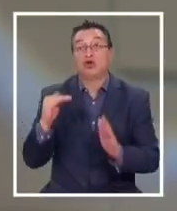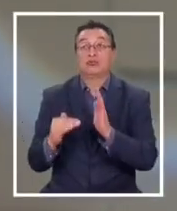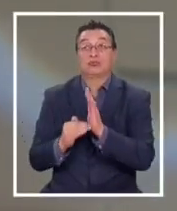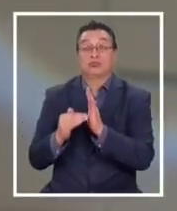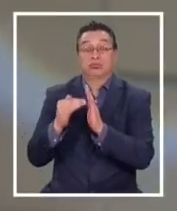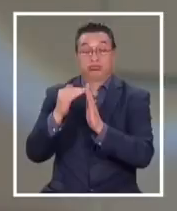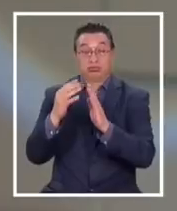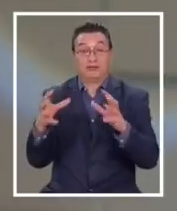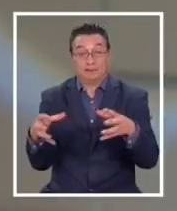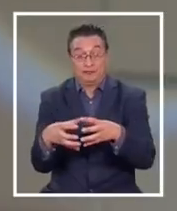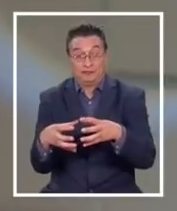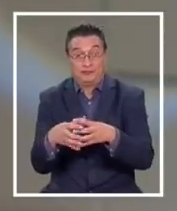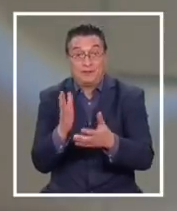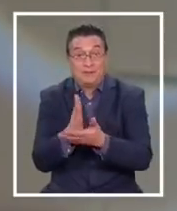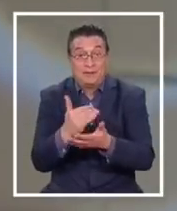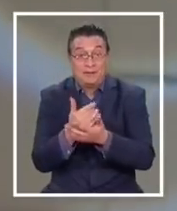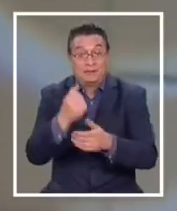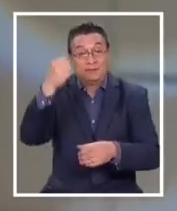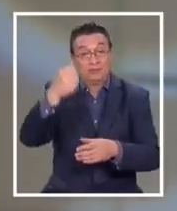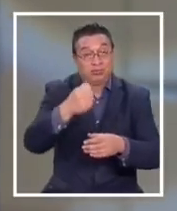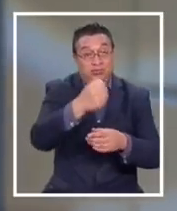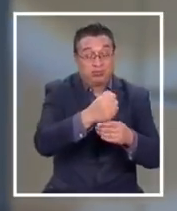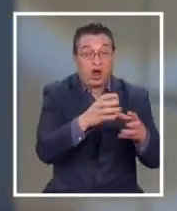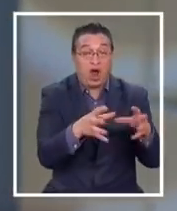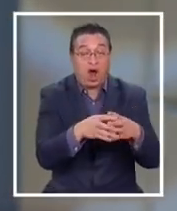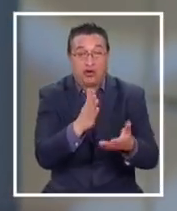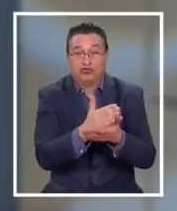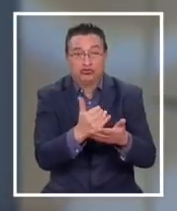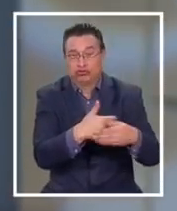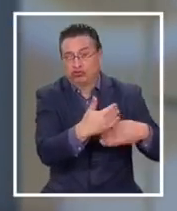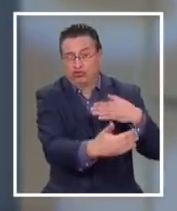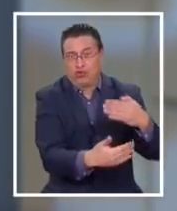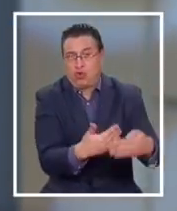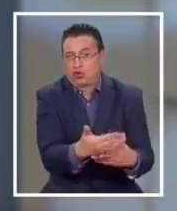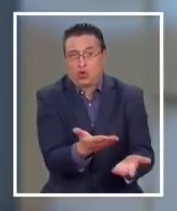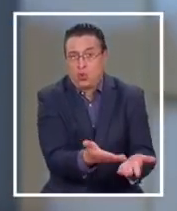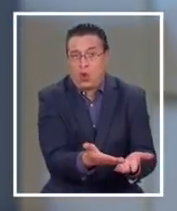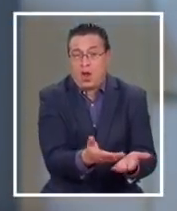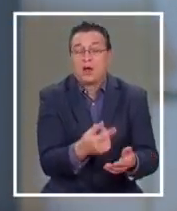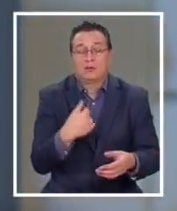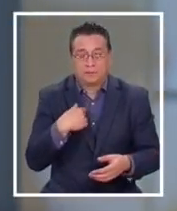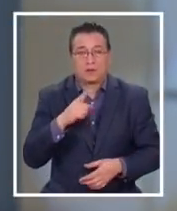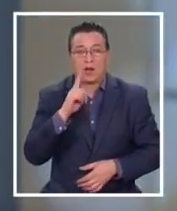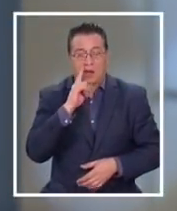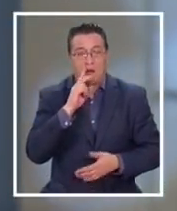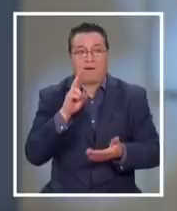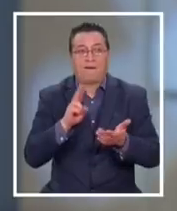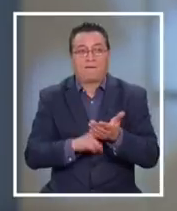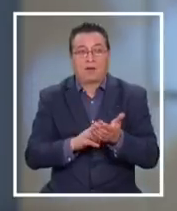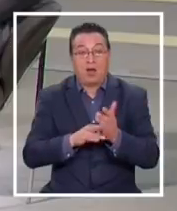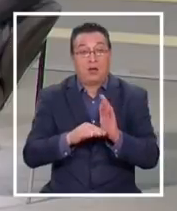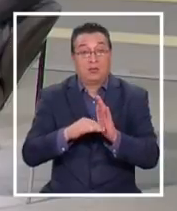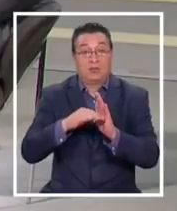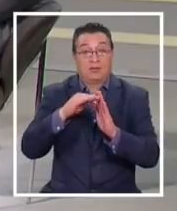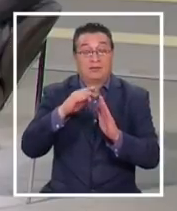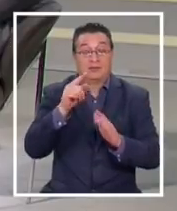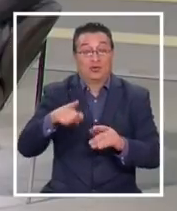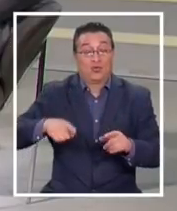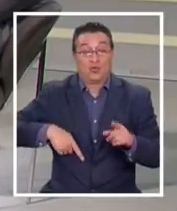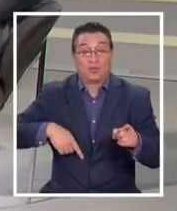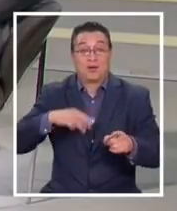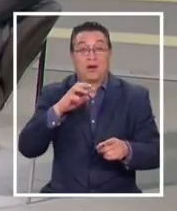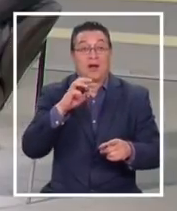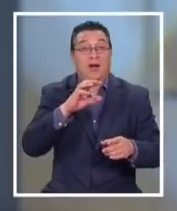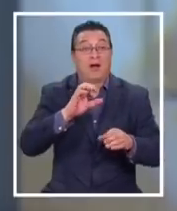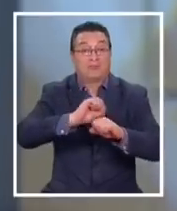el crimen organizado, porque el crimen organizado no cambia su funcionamiento. Entonces, tenemos efectivamente... ¿Ha aumentado con la pandemia, dice usted? Claro. ¿El